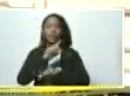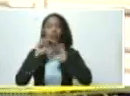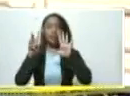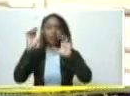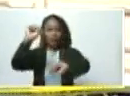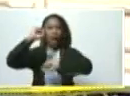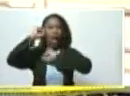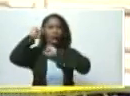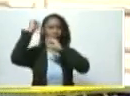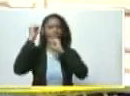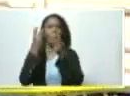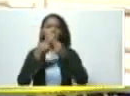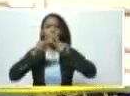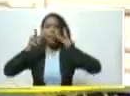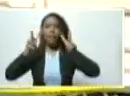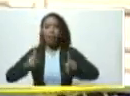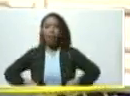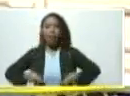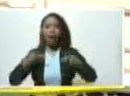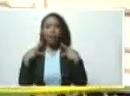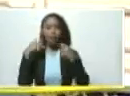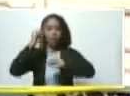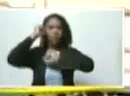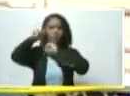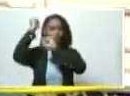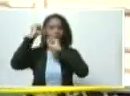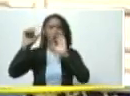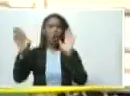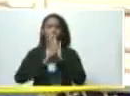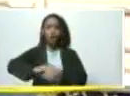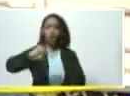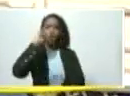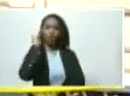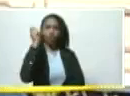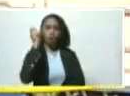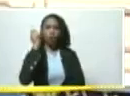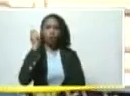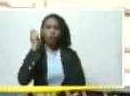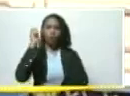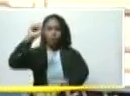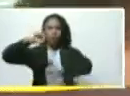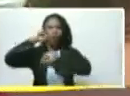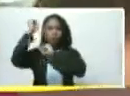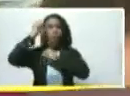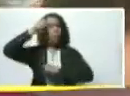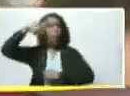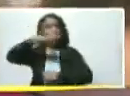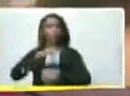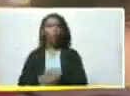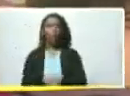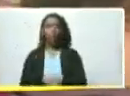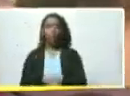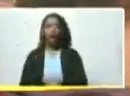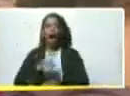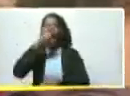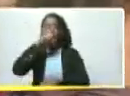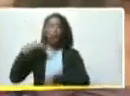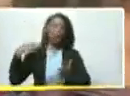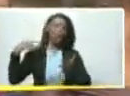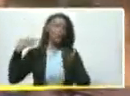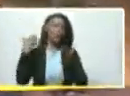triunfó la paz, triunfó la vida, triunfó la constitución, triunfó el pueblo. Años de